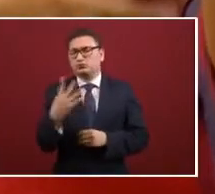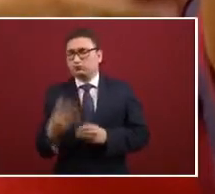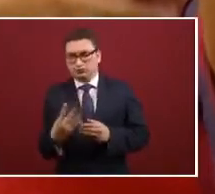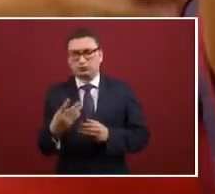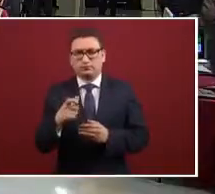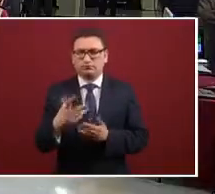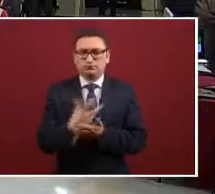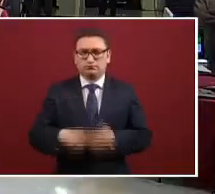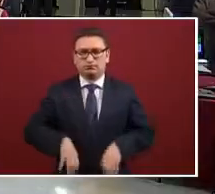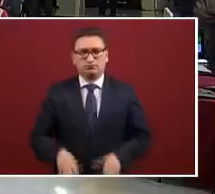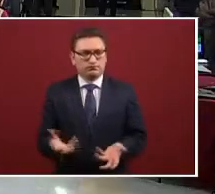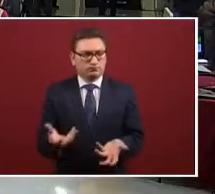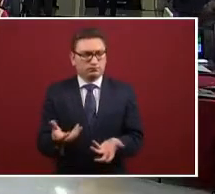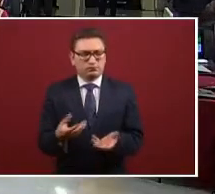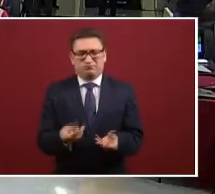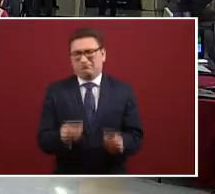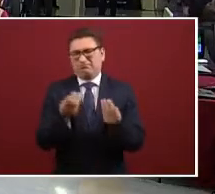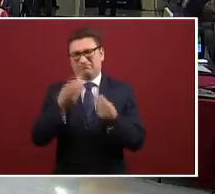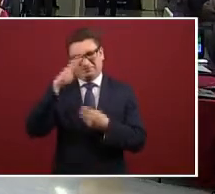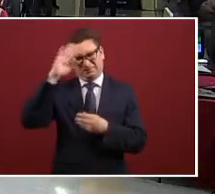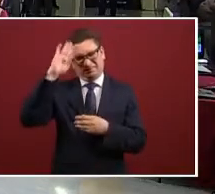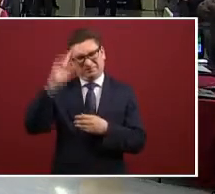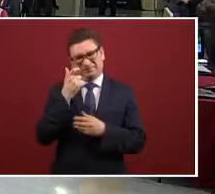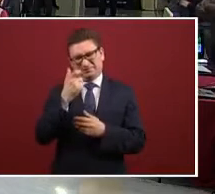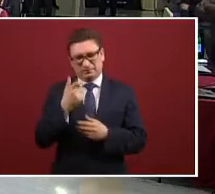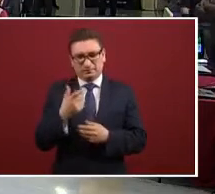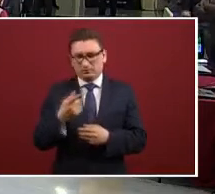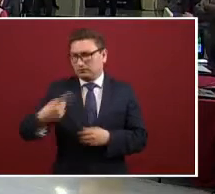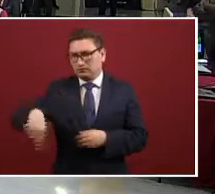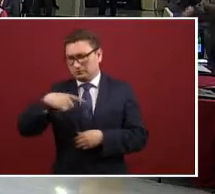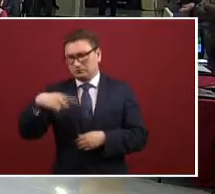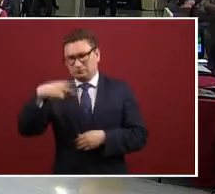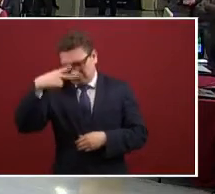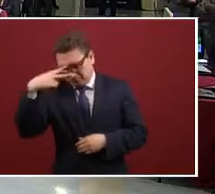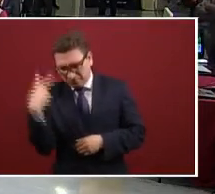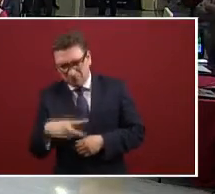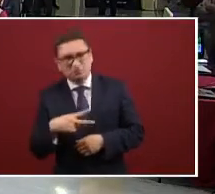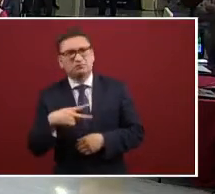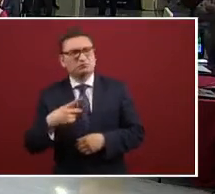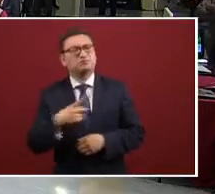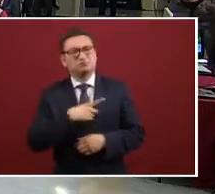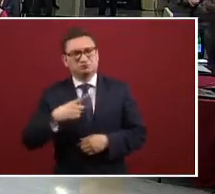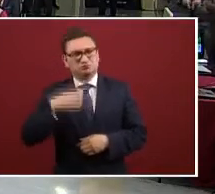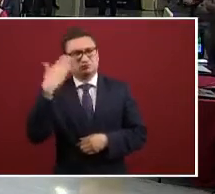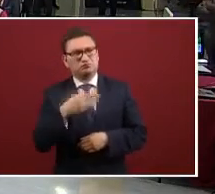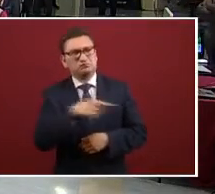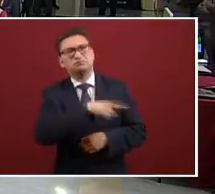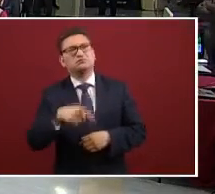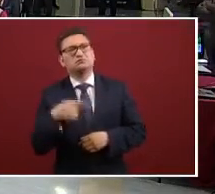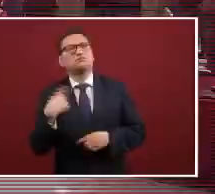sea muchísimo dinero yo creo que todos los mexicanos tienen derecho en saber de estos de estos